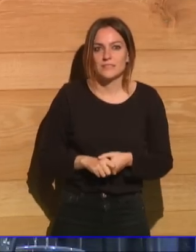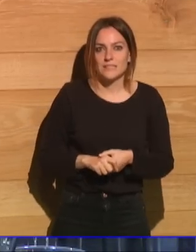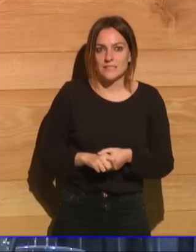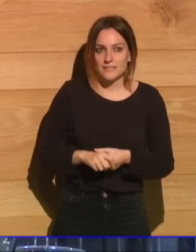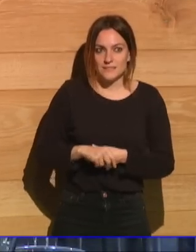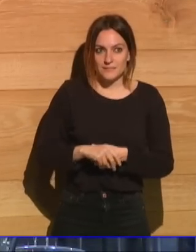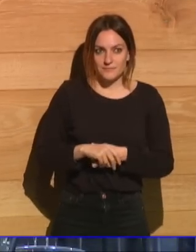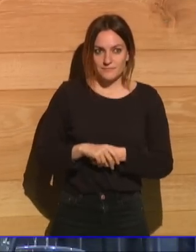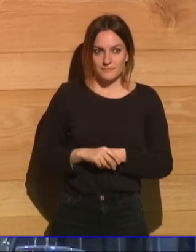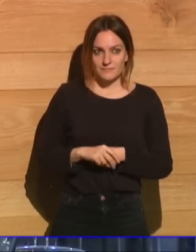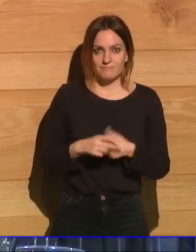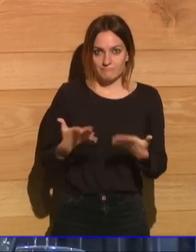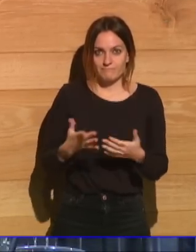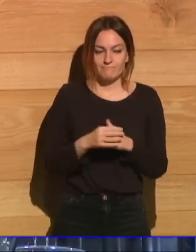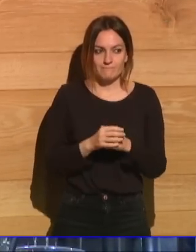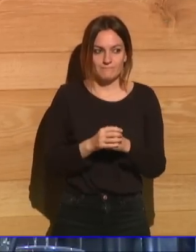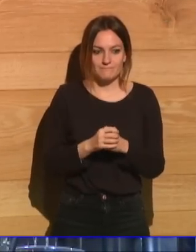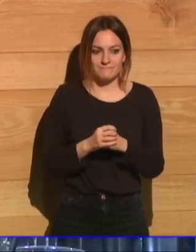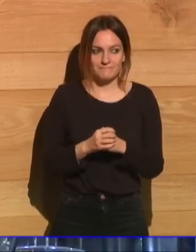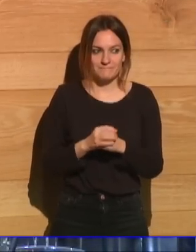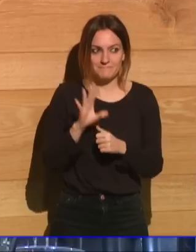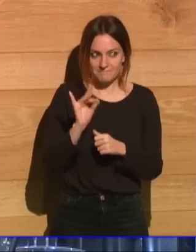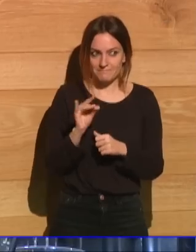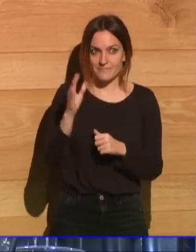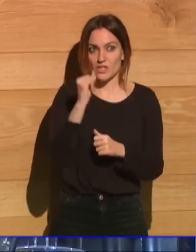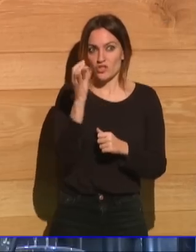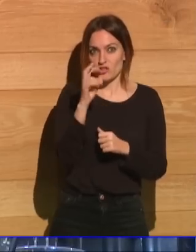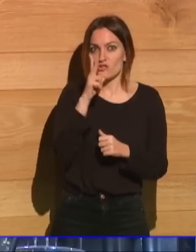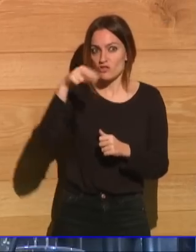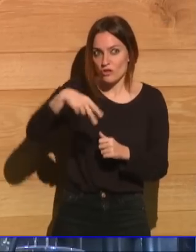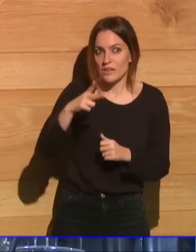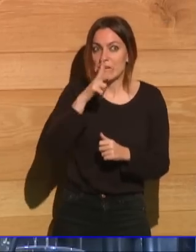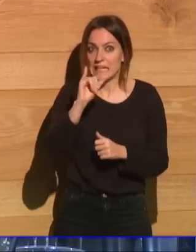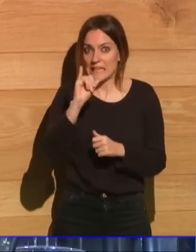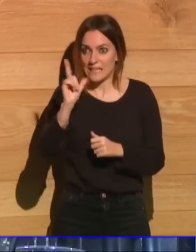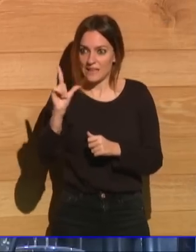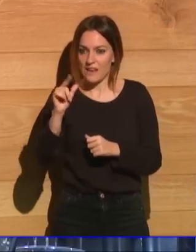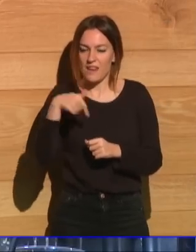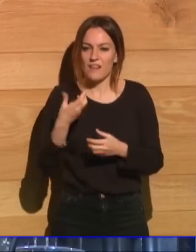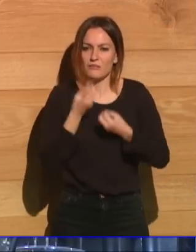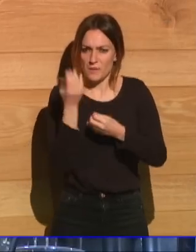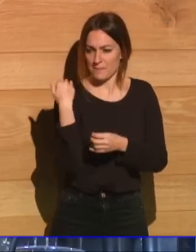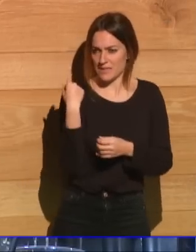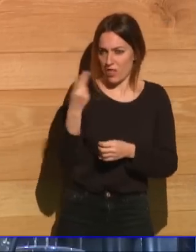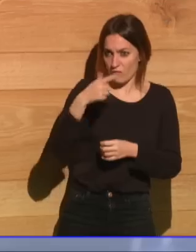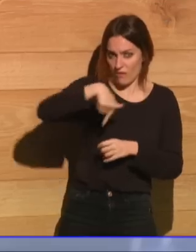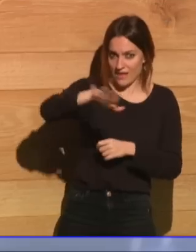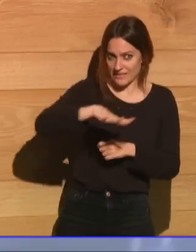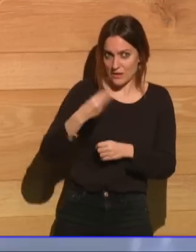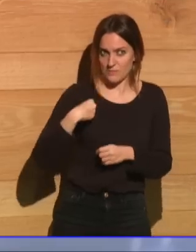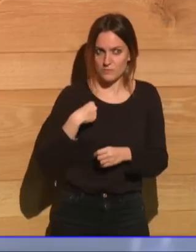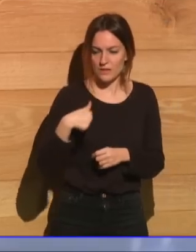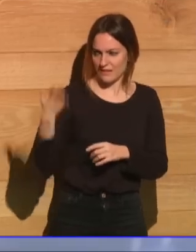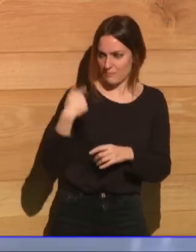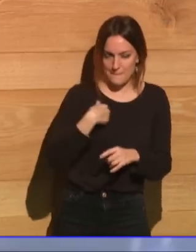ese día, sí, bueno, viene de... Bueno, nos contó Joe Hill a ti y a mí en este mismo escenario que No me llamasteis